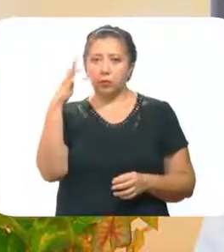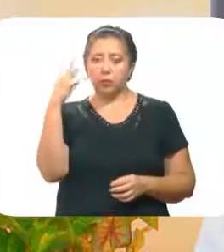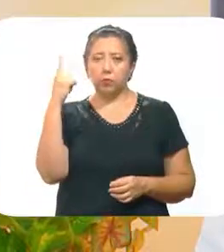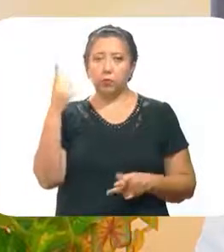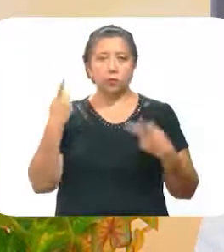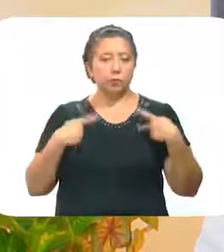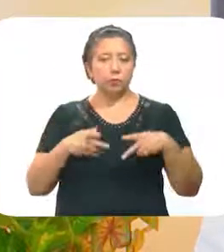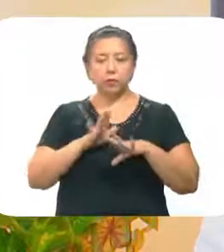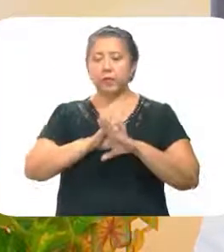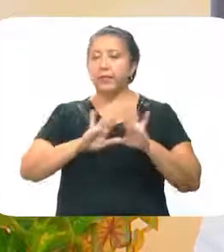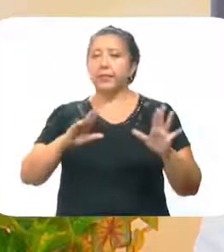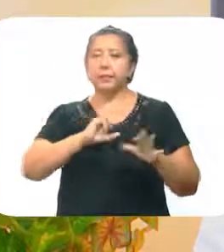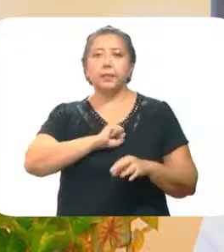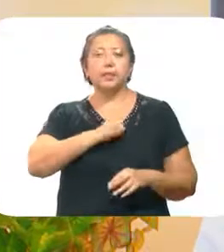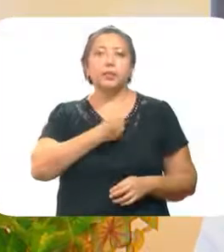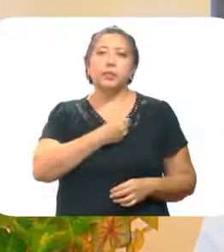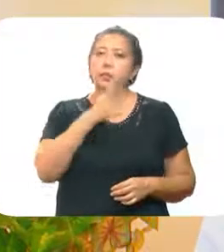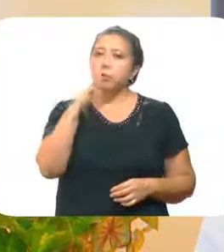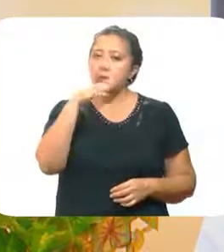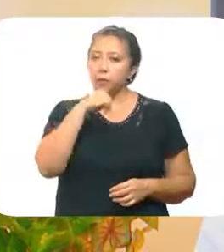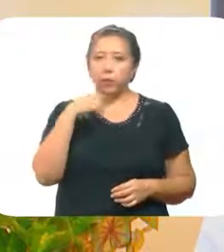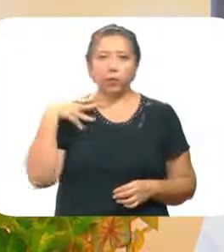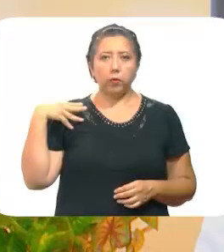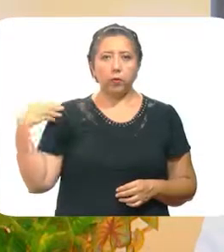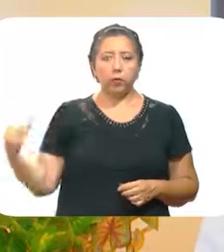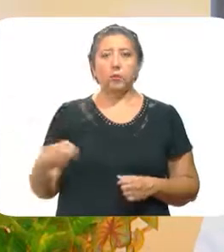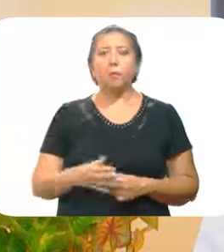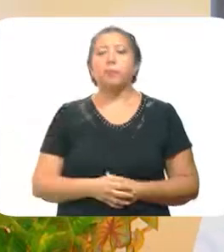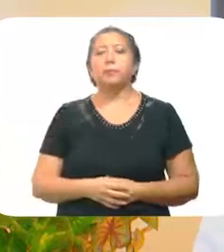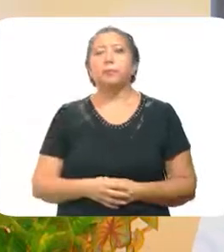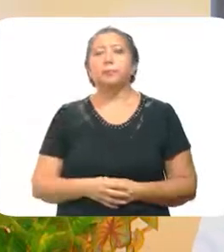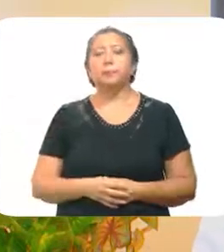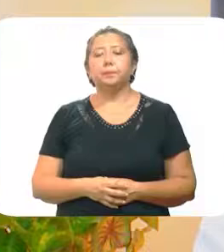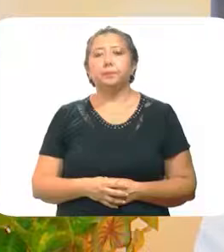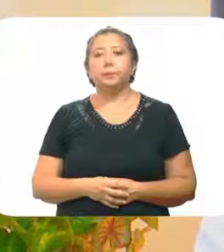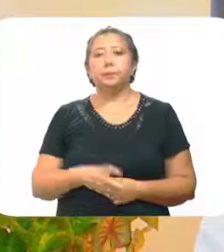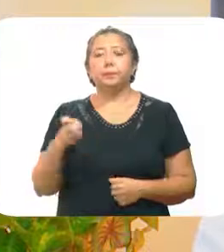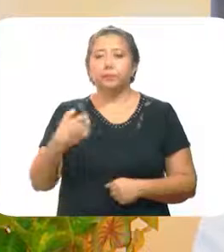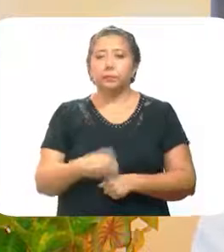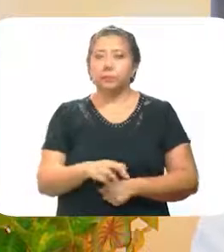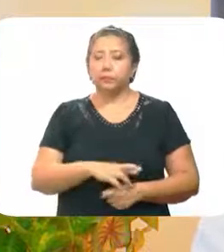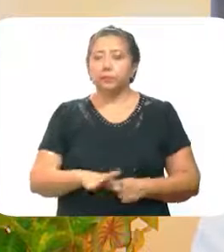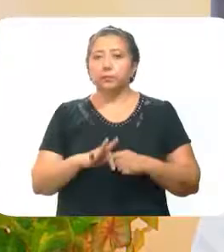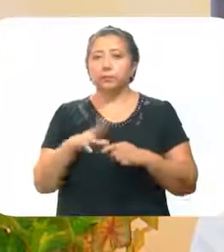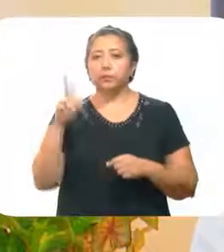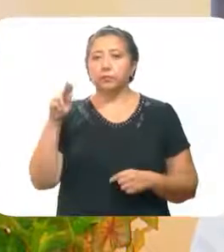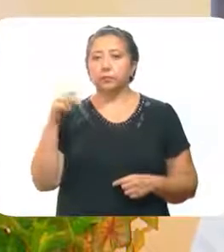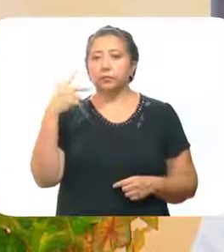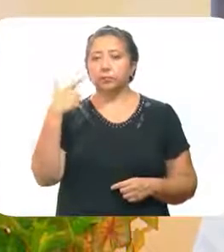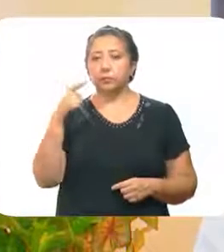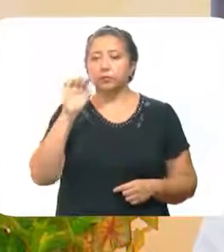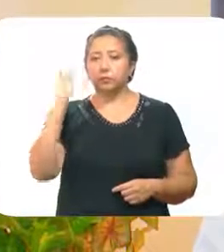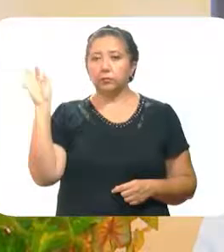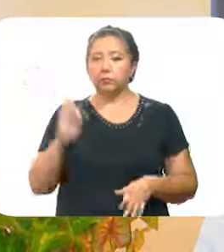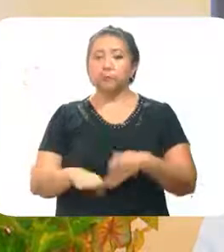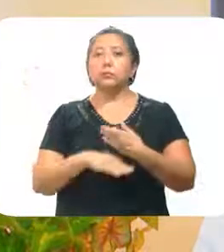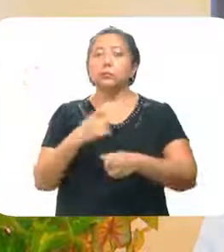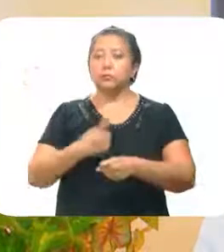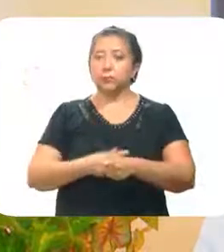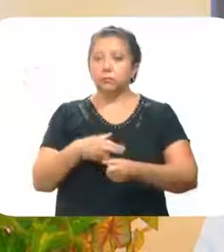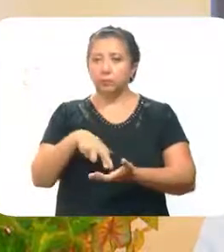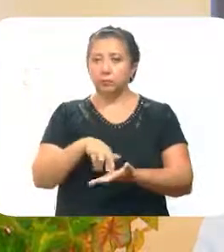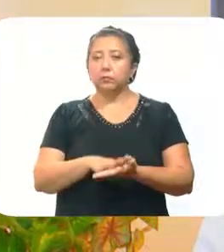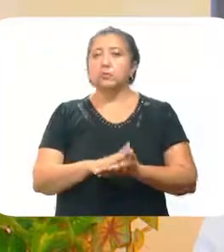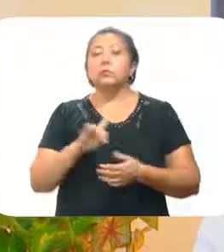30.251 pacientes ya se recuperaron, no presentan síntomas ni pueden contagiar. Esta cifra representa el 87% del total